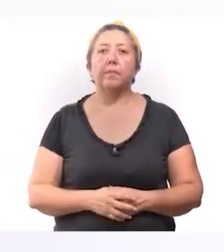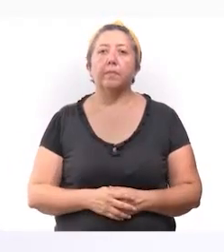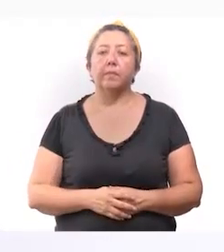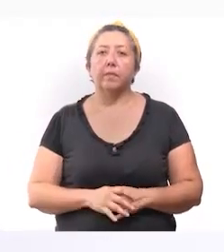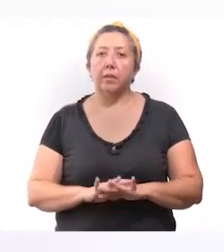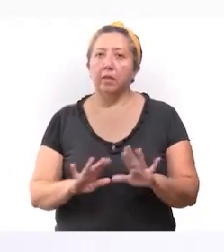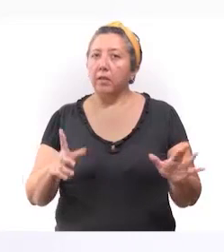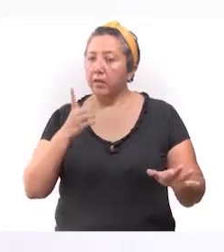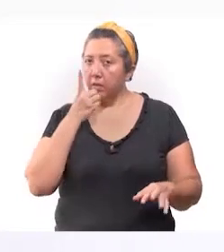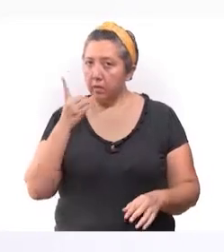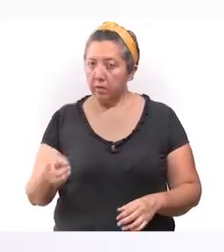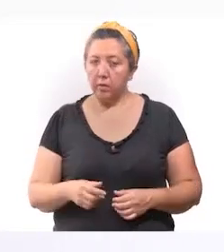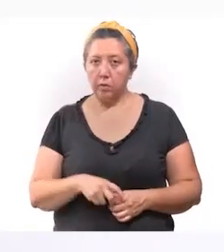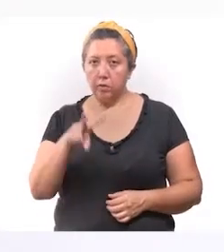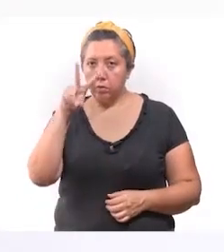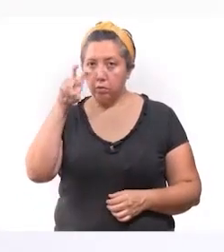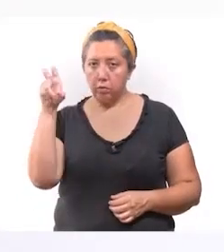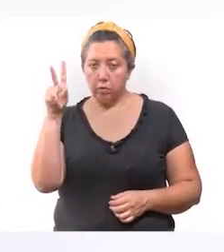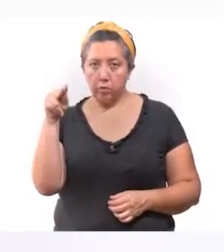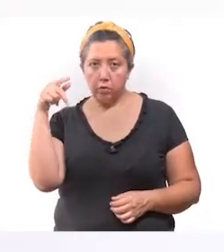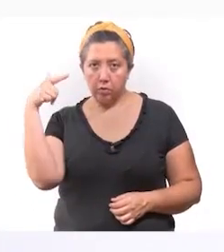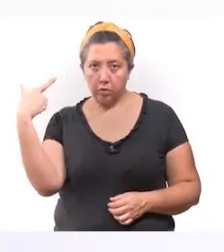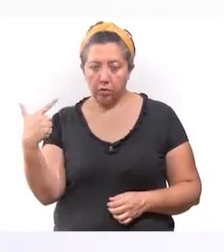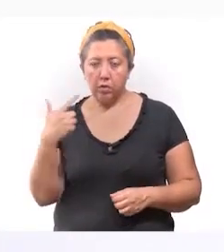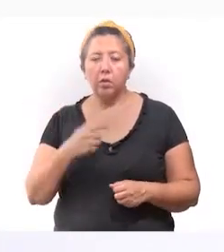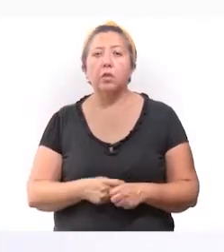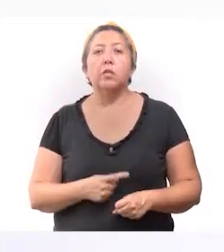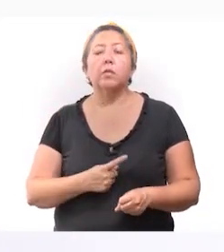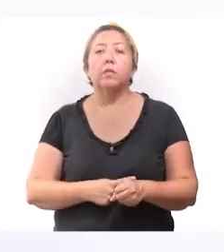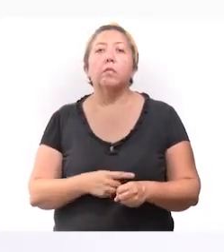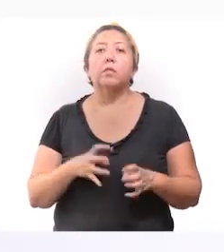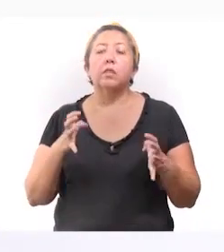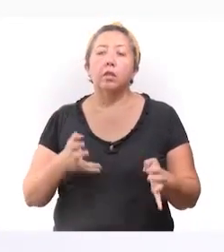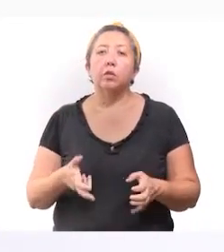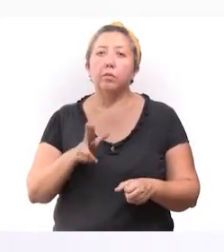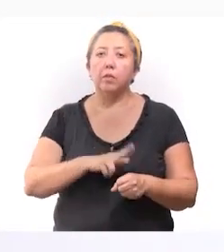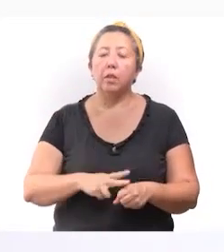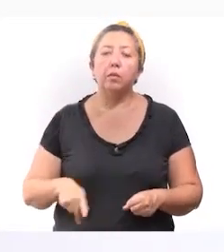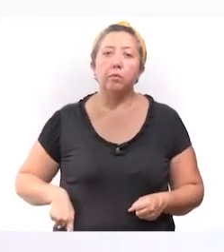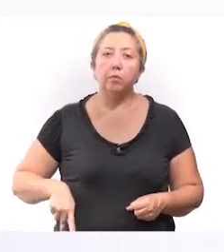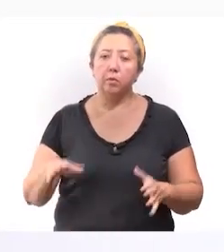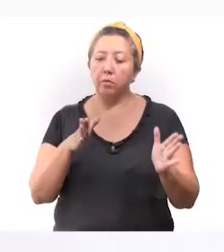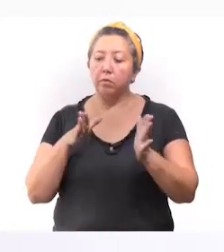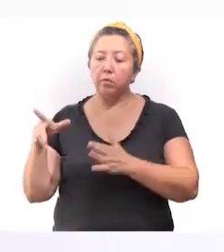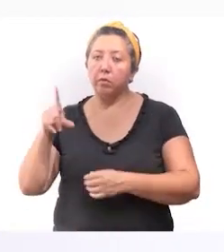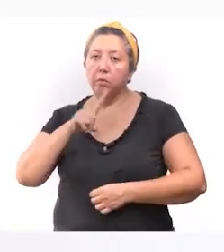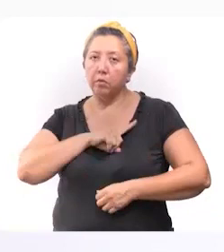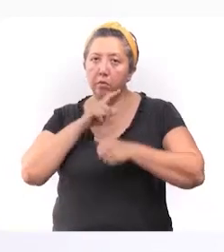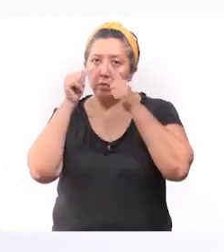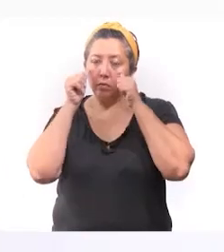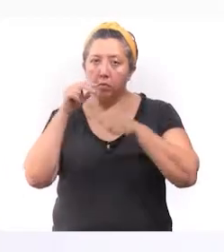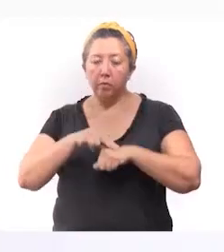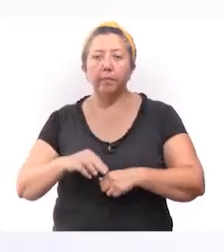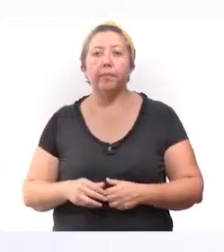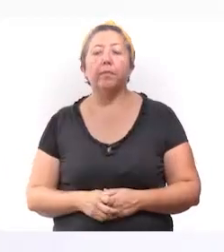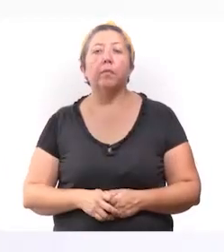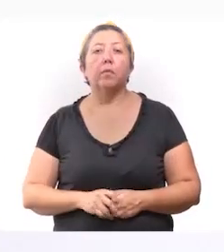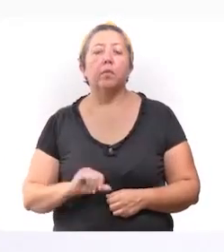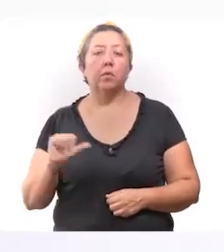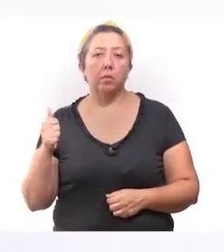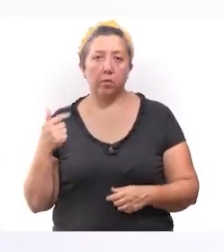leves. Como ya se mencionó, 287 de los casos positivos están en hospitales públicos y en aislamiento